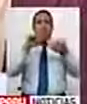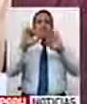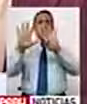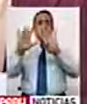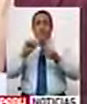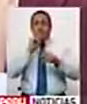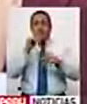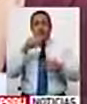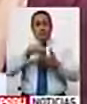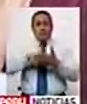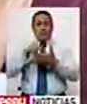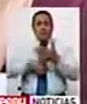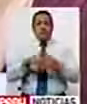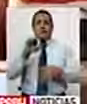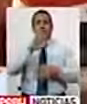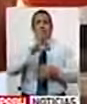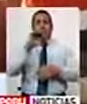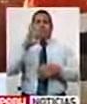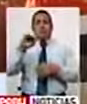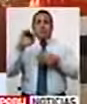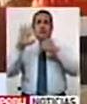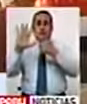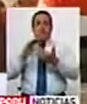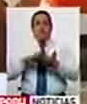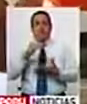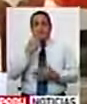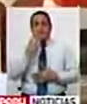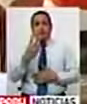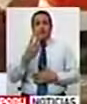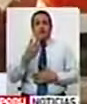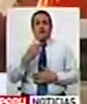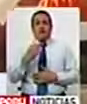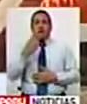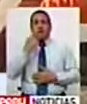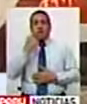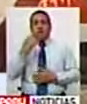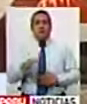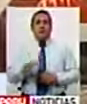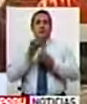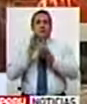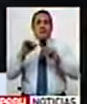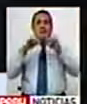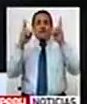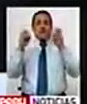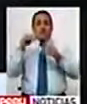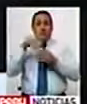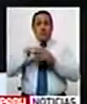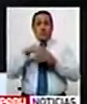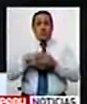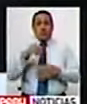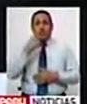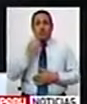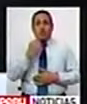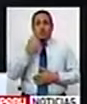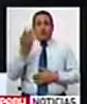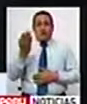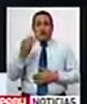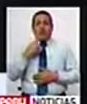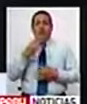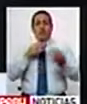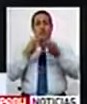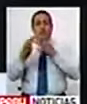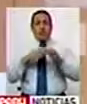firmas y 346 con más de una observación. Para el especialista en temas electorales Julio César Castiglioni,